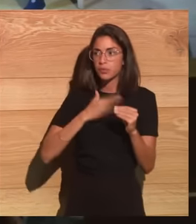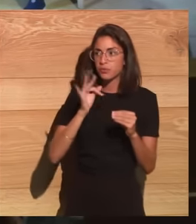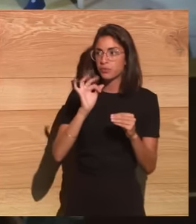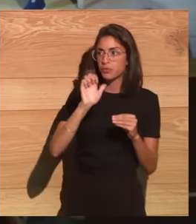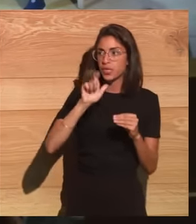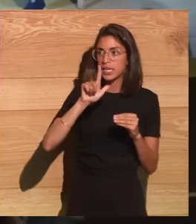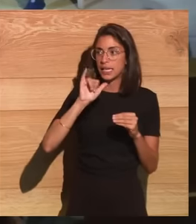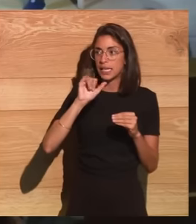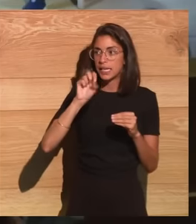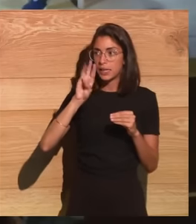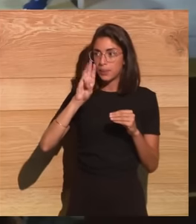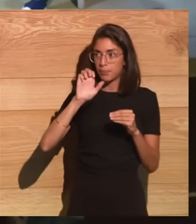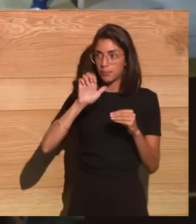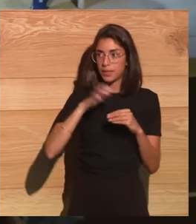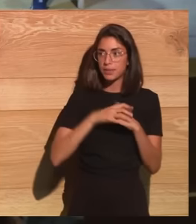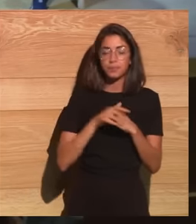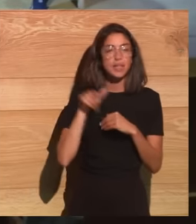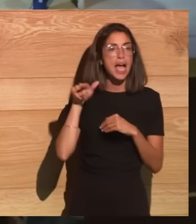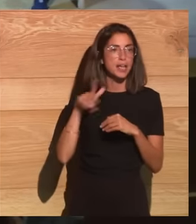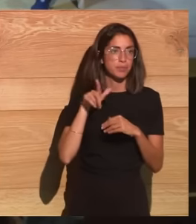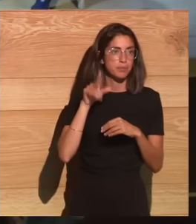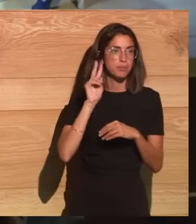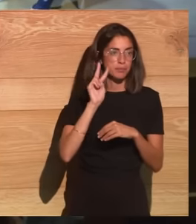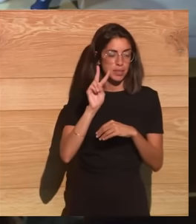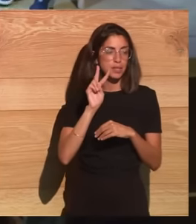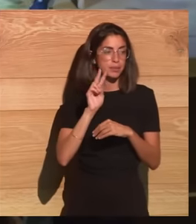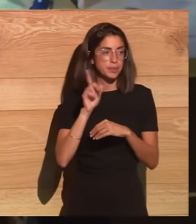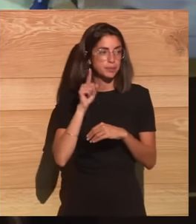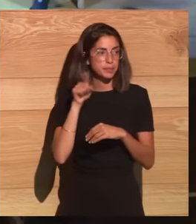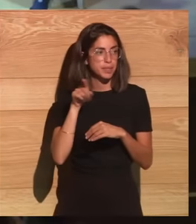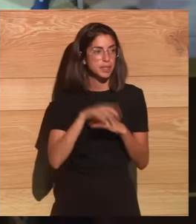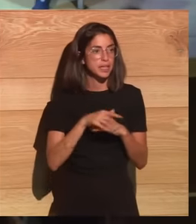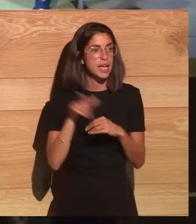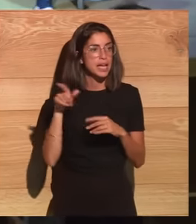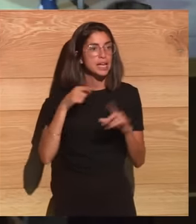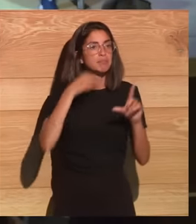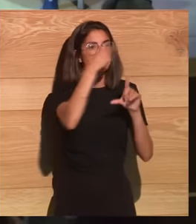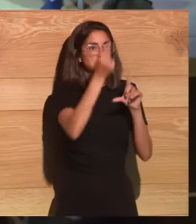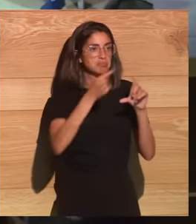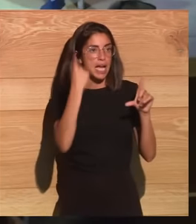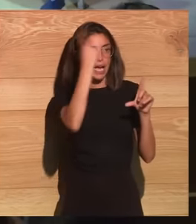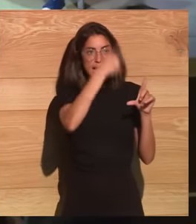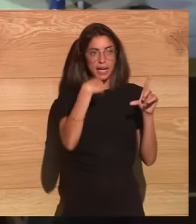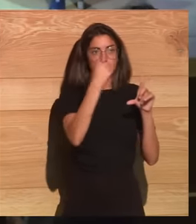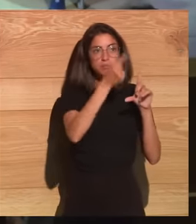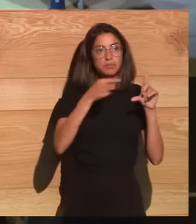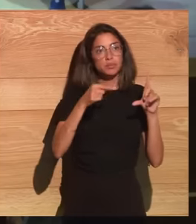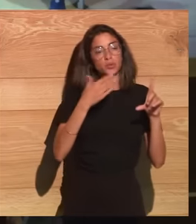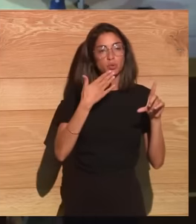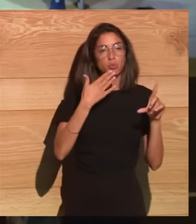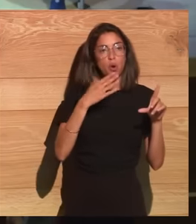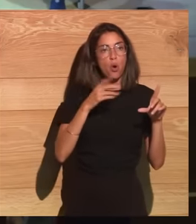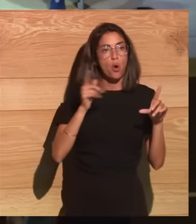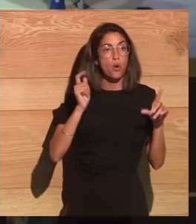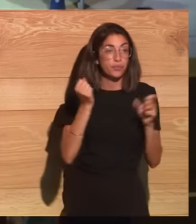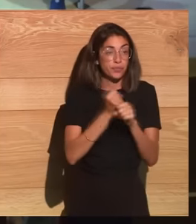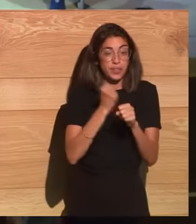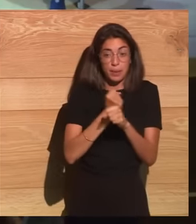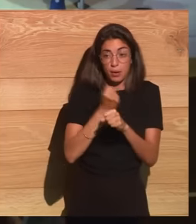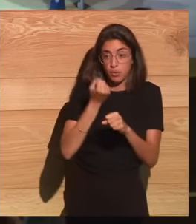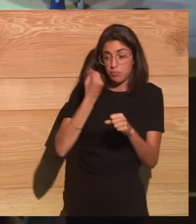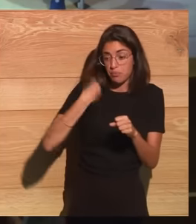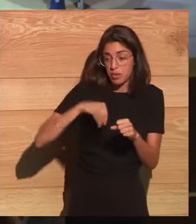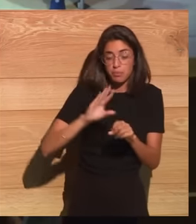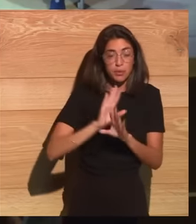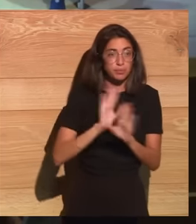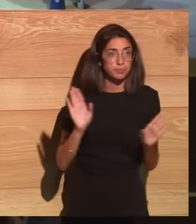que sería... Está ahí, mira, míralo. Hazle mi sobrino Felipe, mira, es caricaturista, o sea que tenéis la misma profesión. Es verdad,